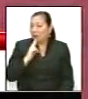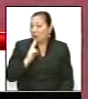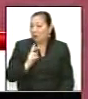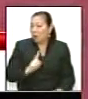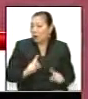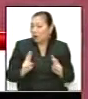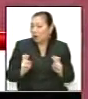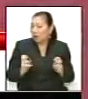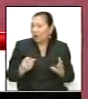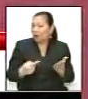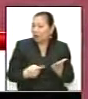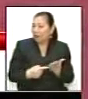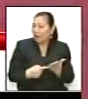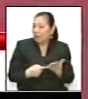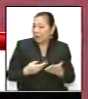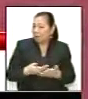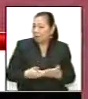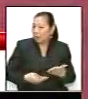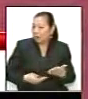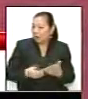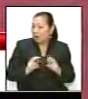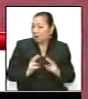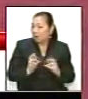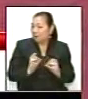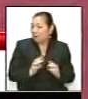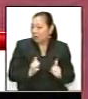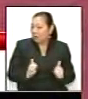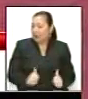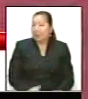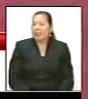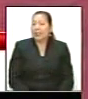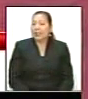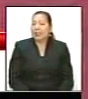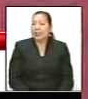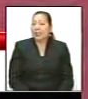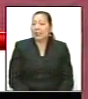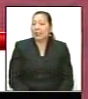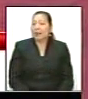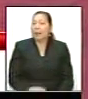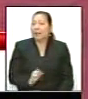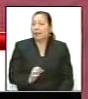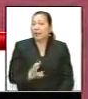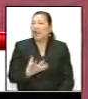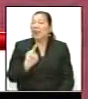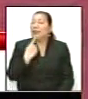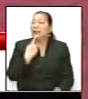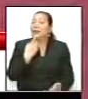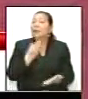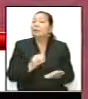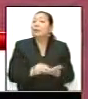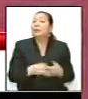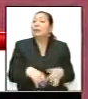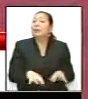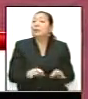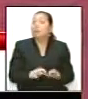algunos temas técnicos, si los expedientes están bien o no están bien hechos, sino quién va a definir las